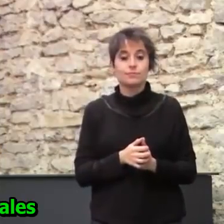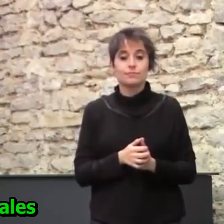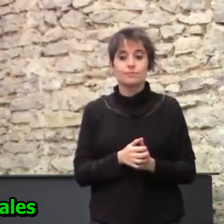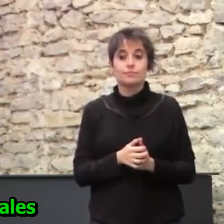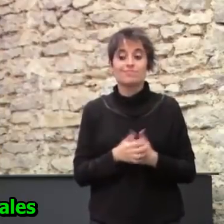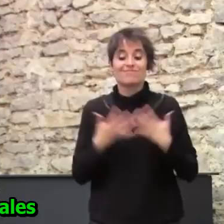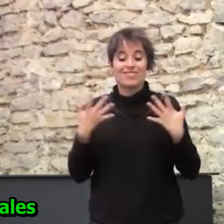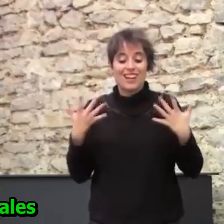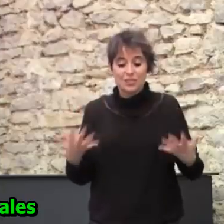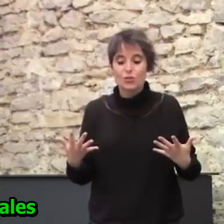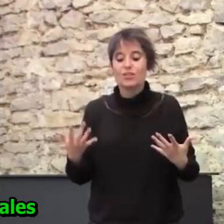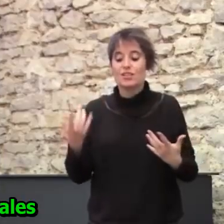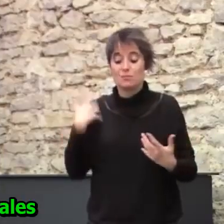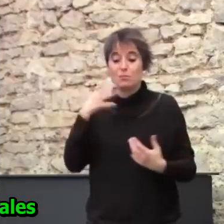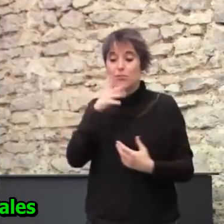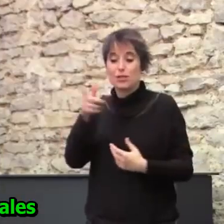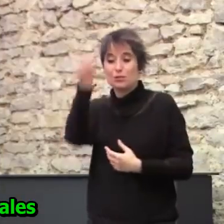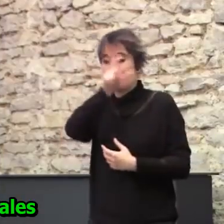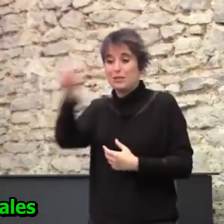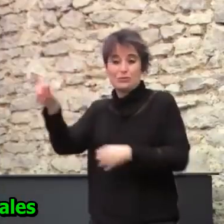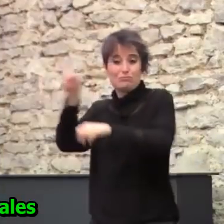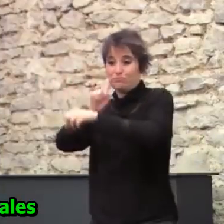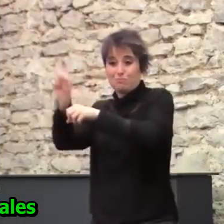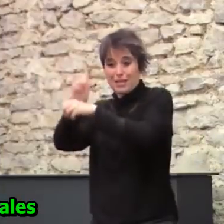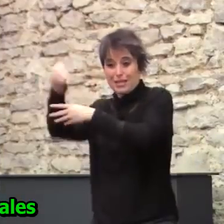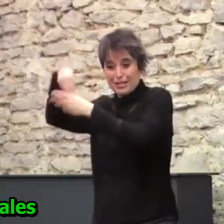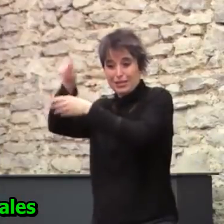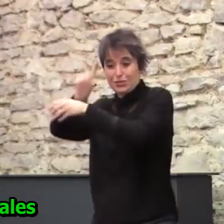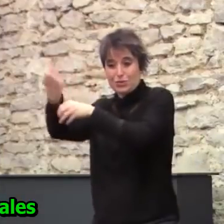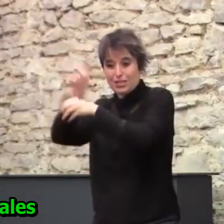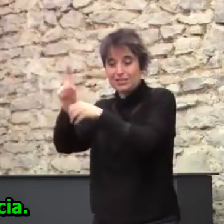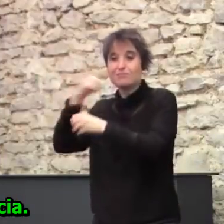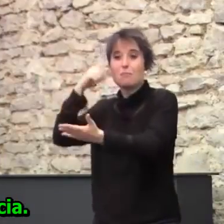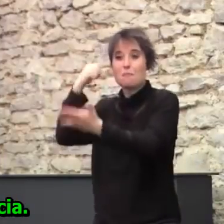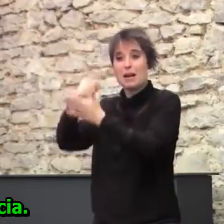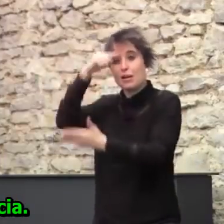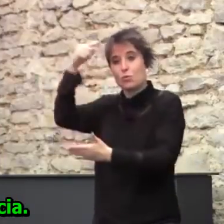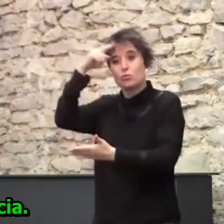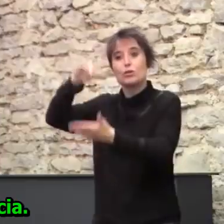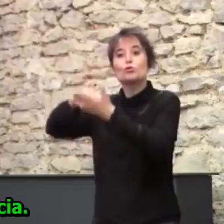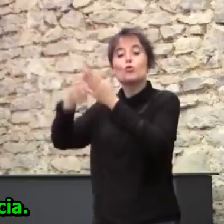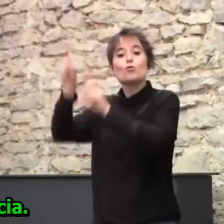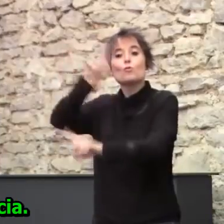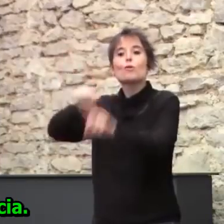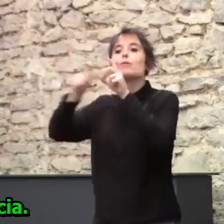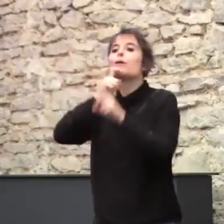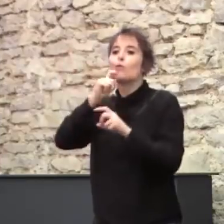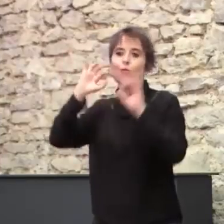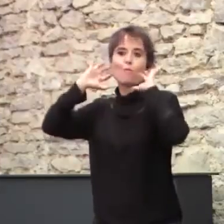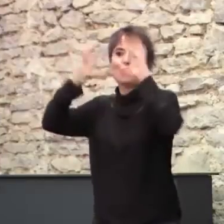Así es como, digamos, todos los personajes de todas las películas y nuestras producciones culturales resuelven sus problemas con